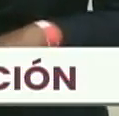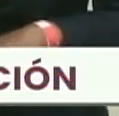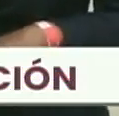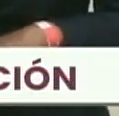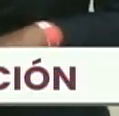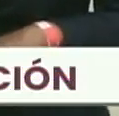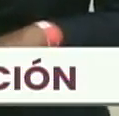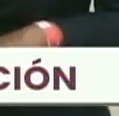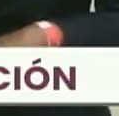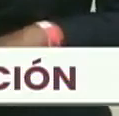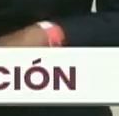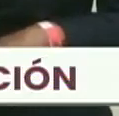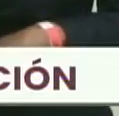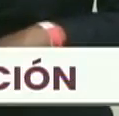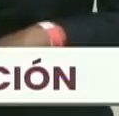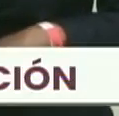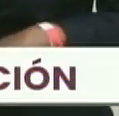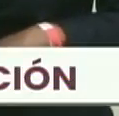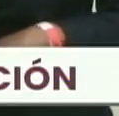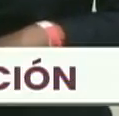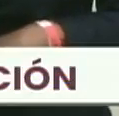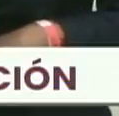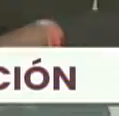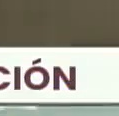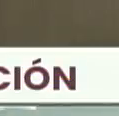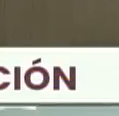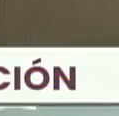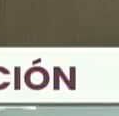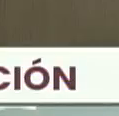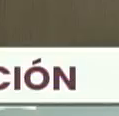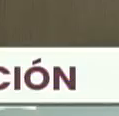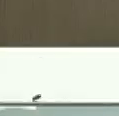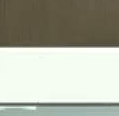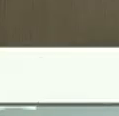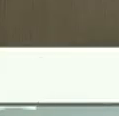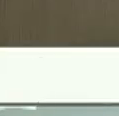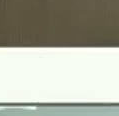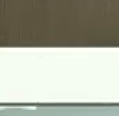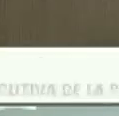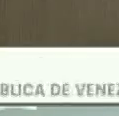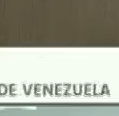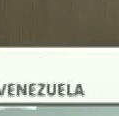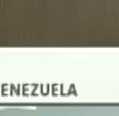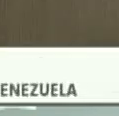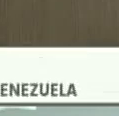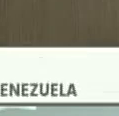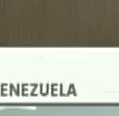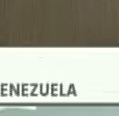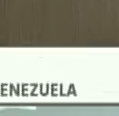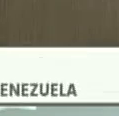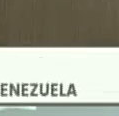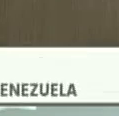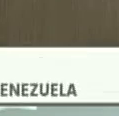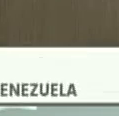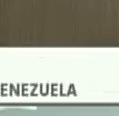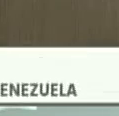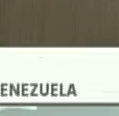19 la escuchábamos vicepresidenta adelante muy buenas tardes para toda venezuela bueno aquí estamos